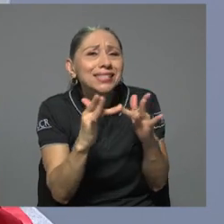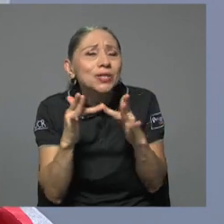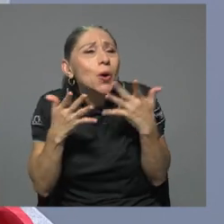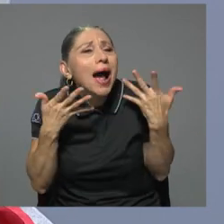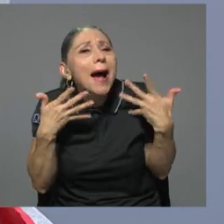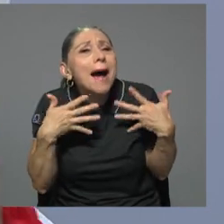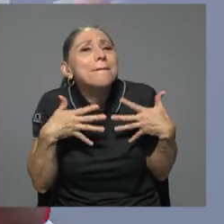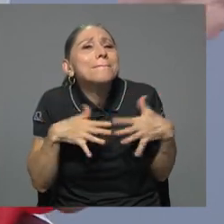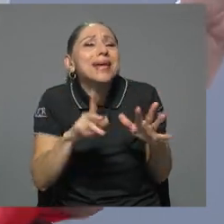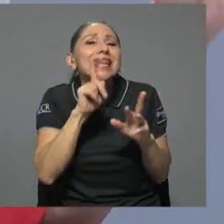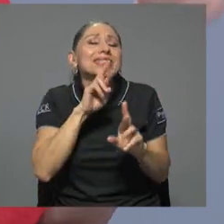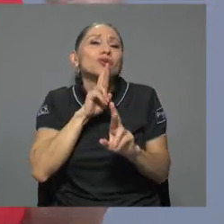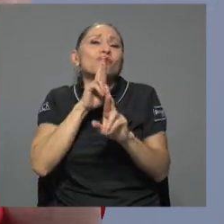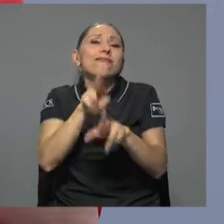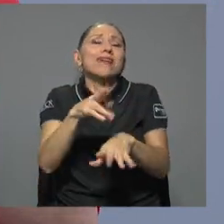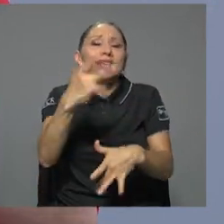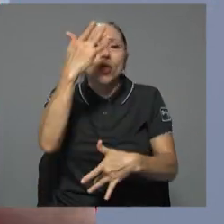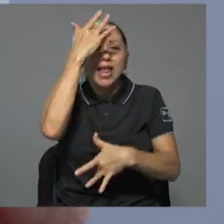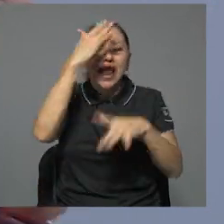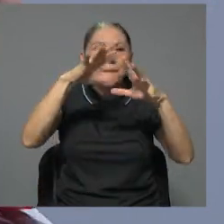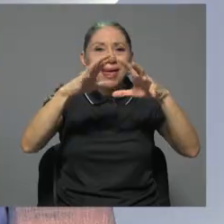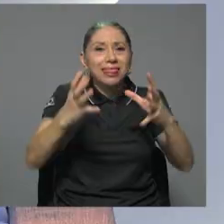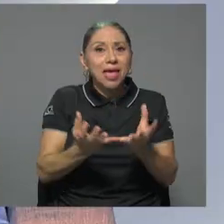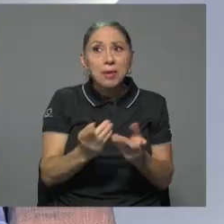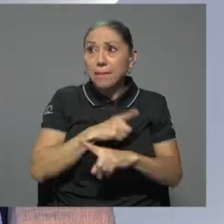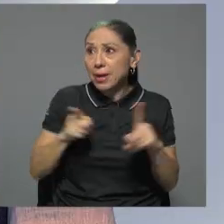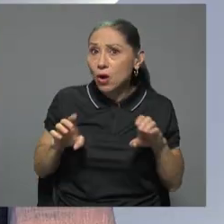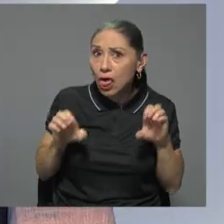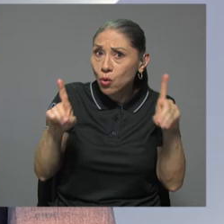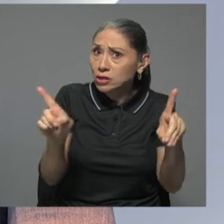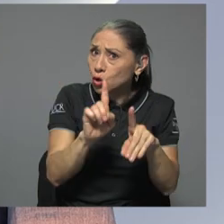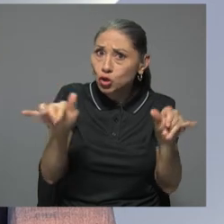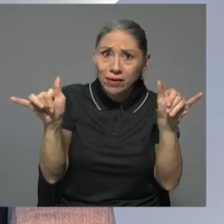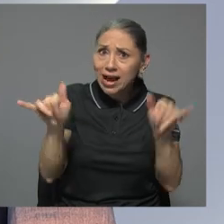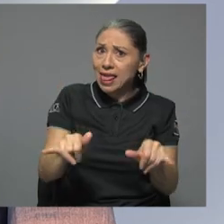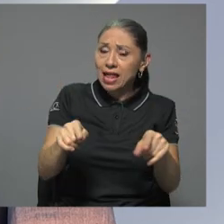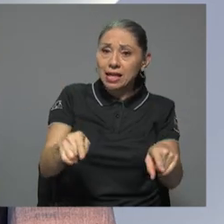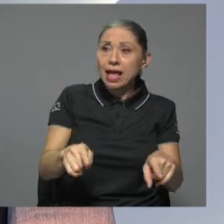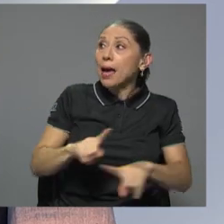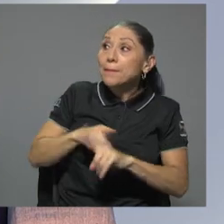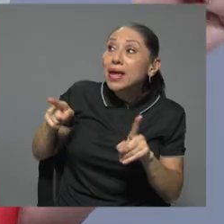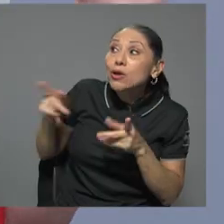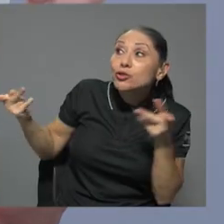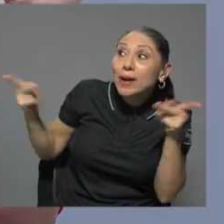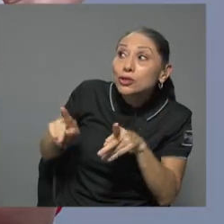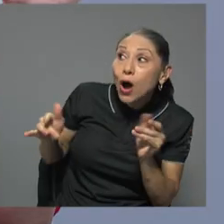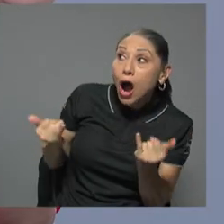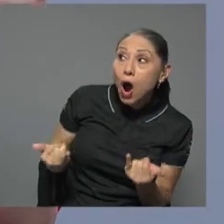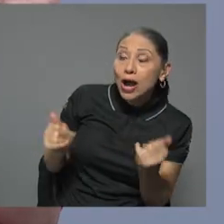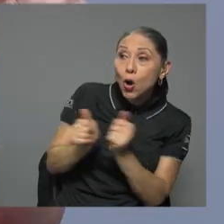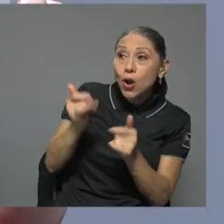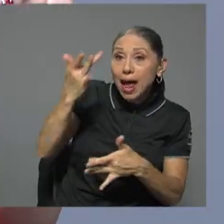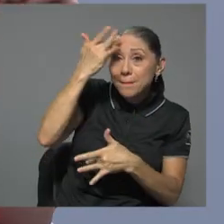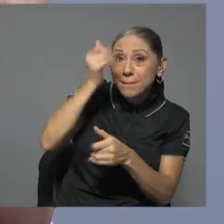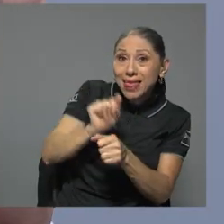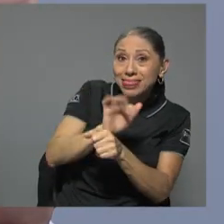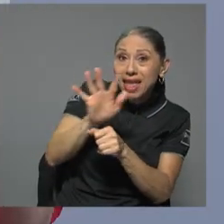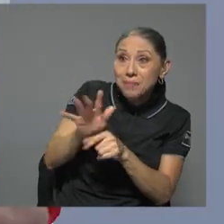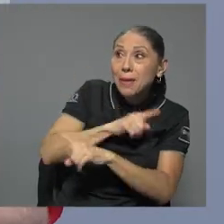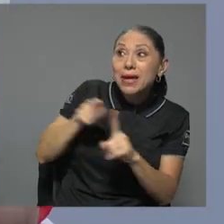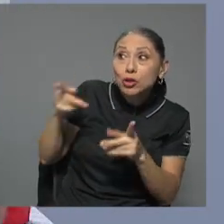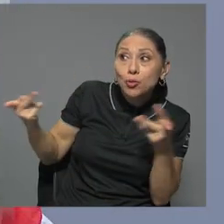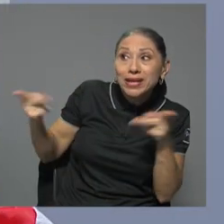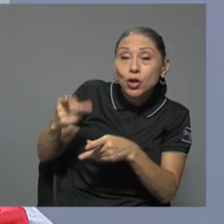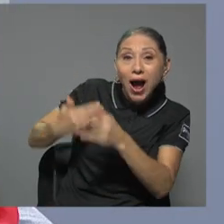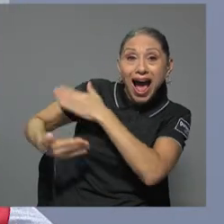área de cultivo pero la educación no se ha hecho así señora pero doña